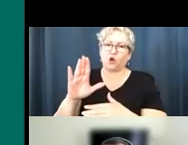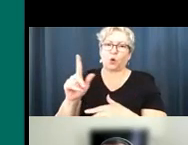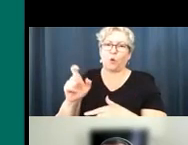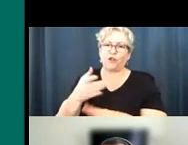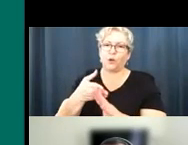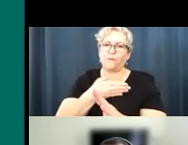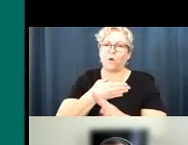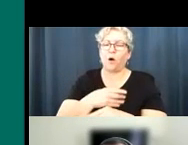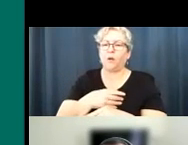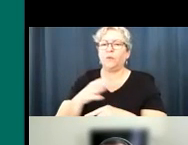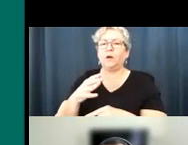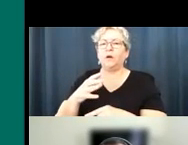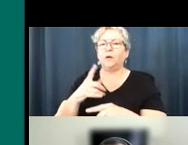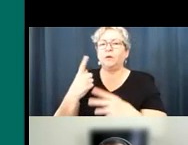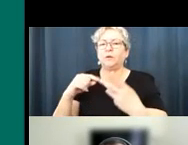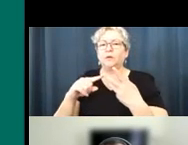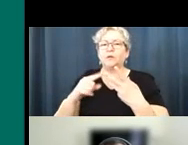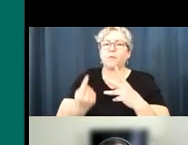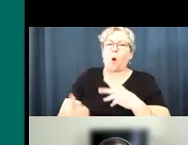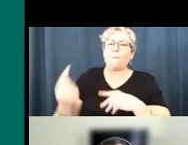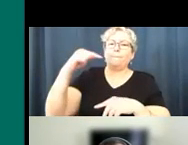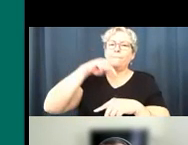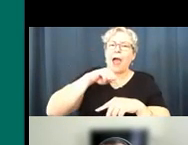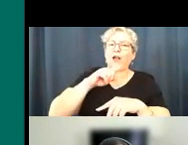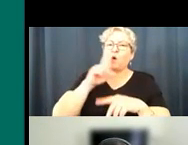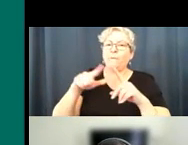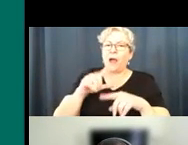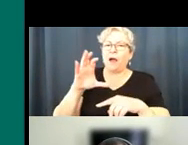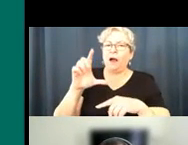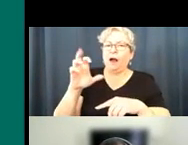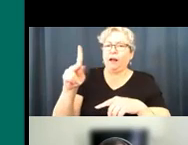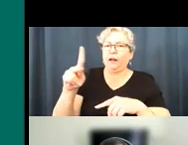lea la próxima, quería ir por detrás